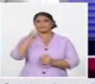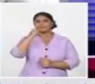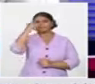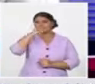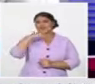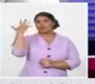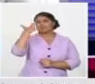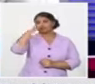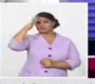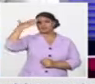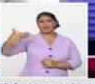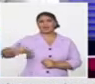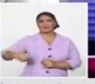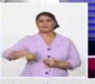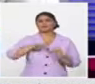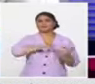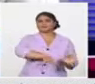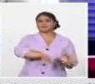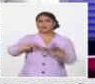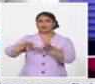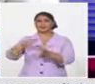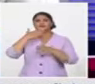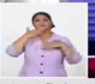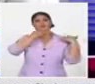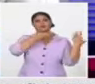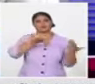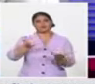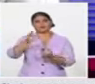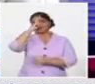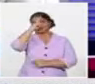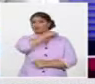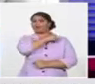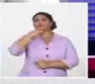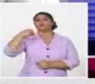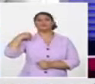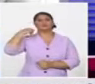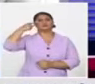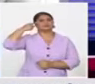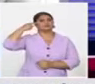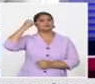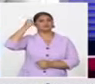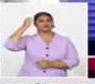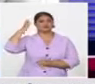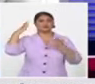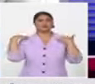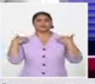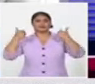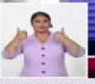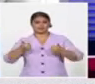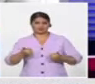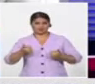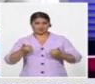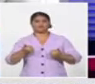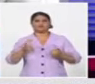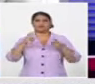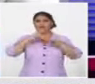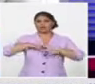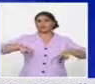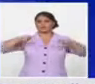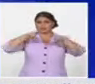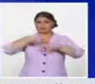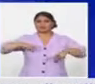por supuesto, damos la bienvenida también en el estudio al doctor Francisco Durán García, director nacional de epidemiología del Ministerio de